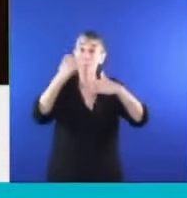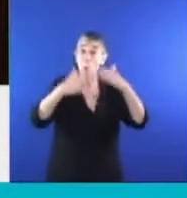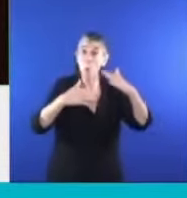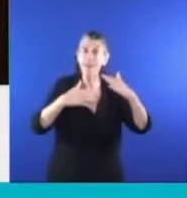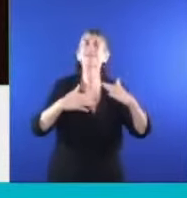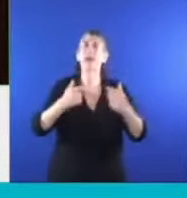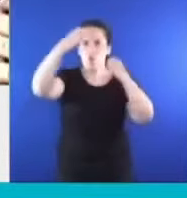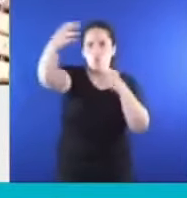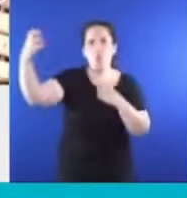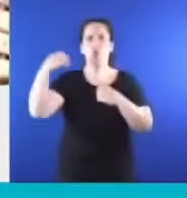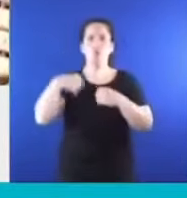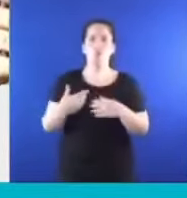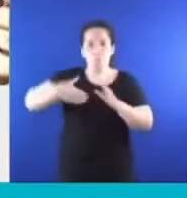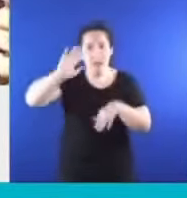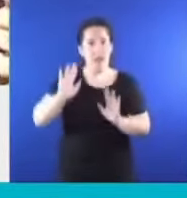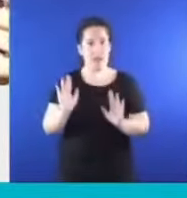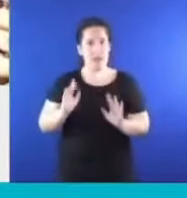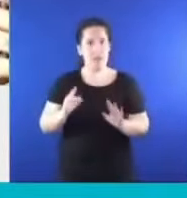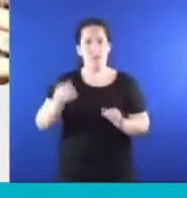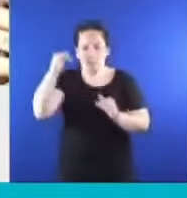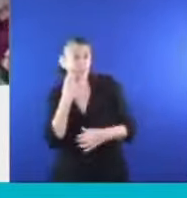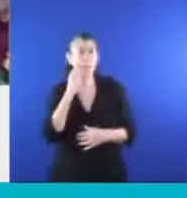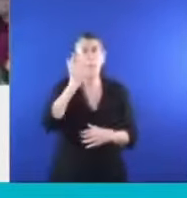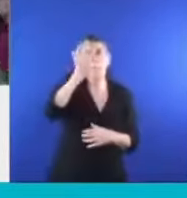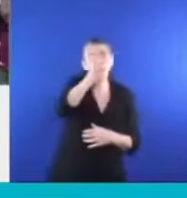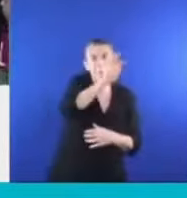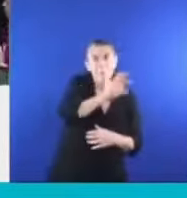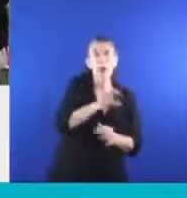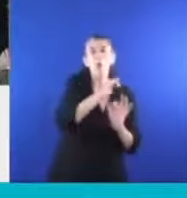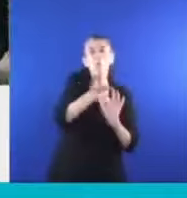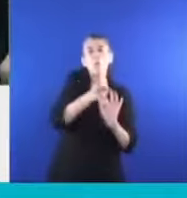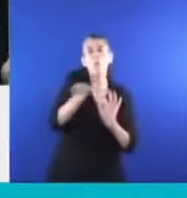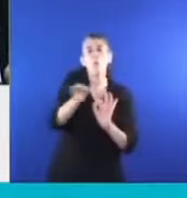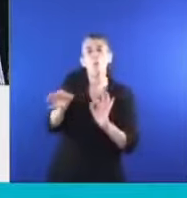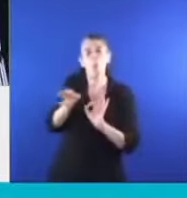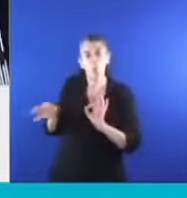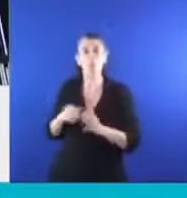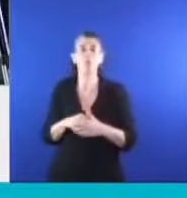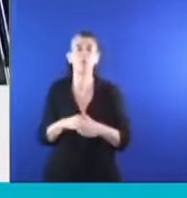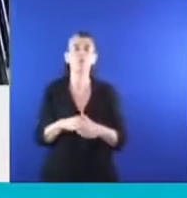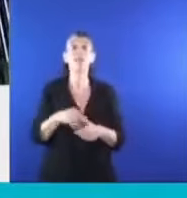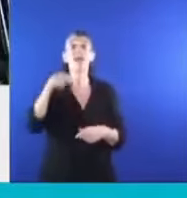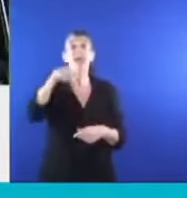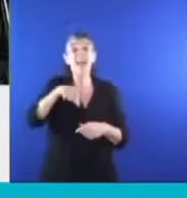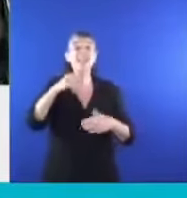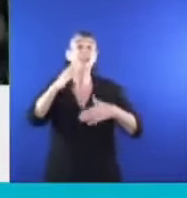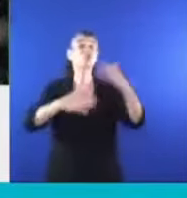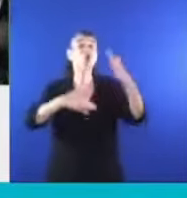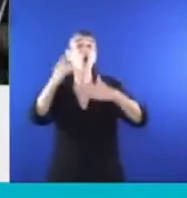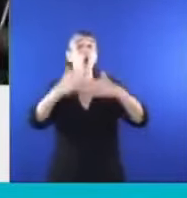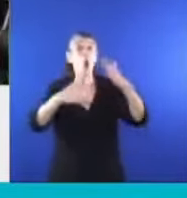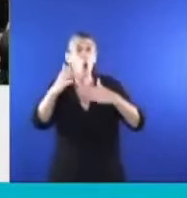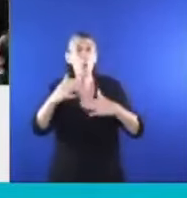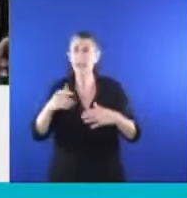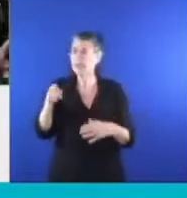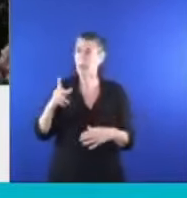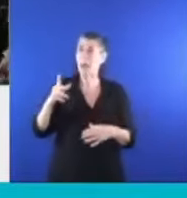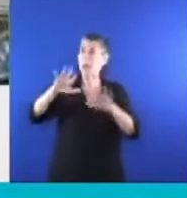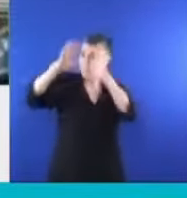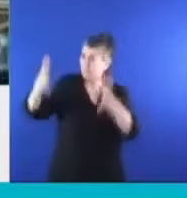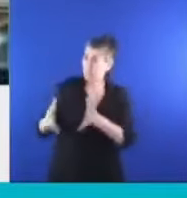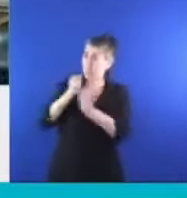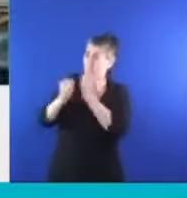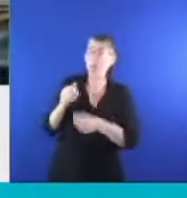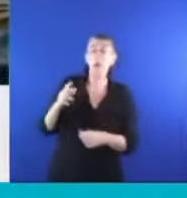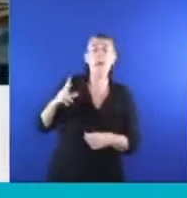de las economías locales en cada uno de los municipios. Para su conocimiento, esas obras nunca las podría haber hecho un privado, simplemente